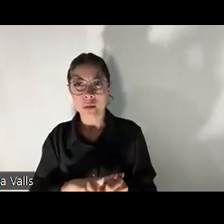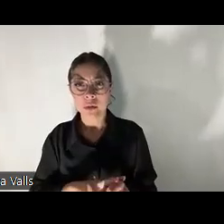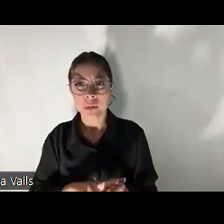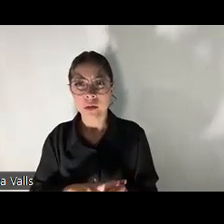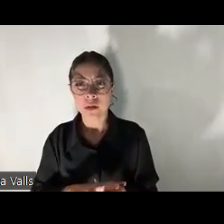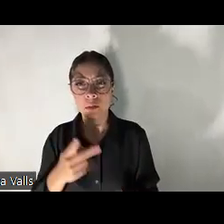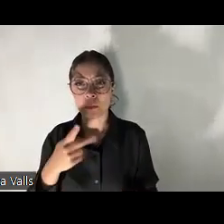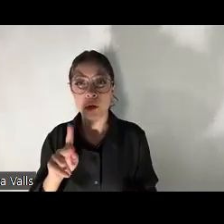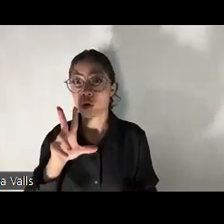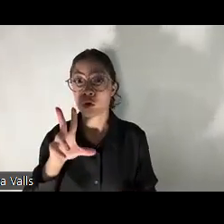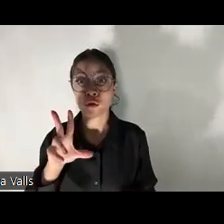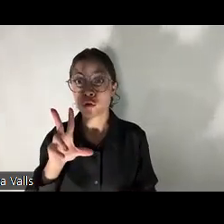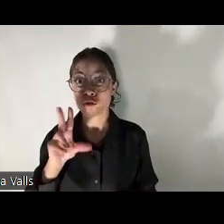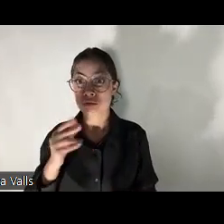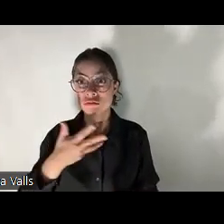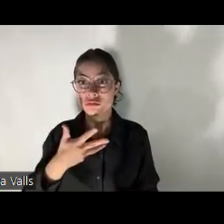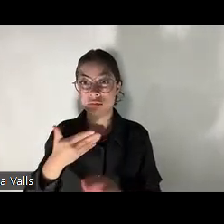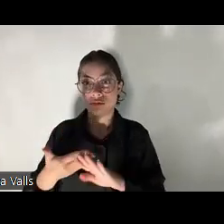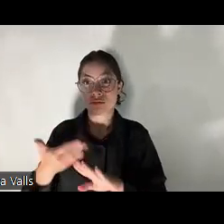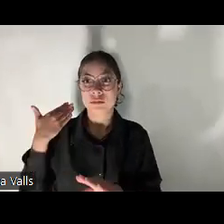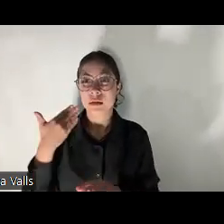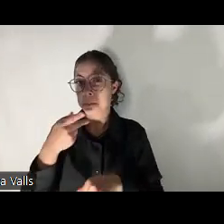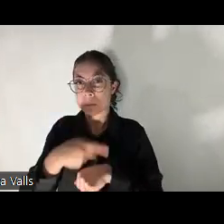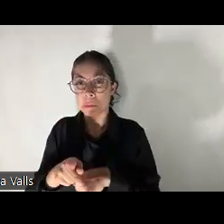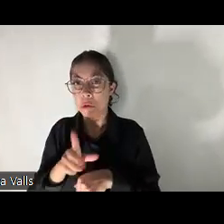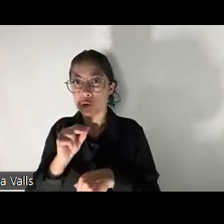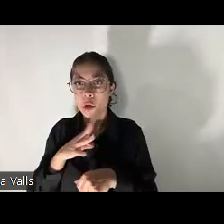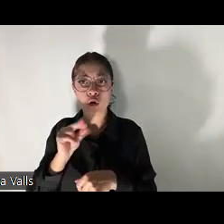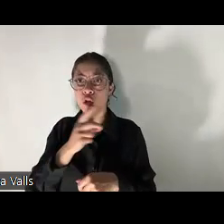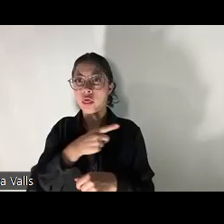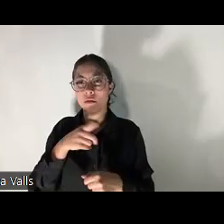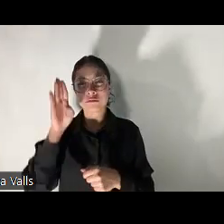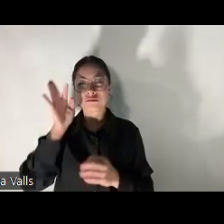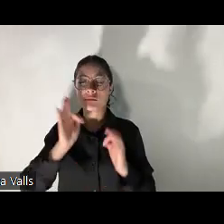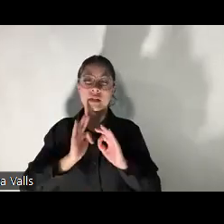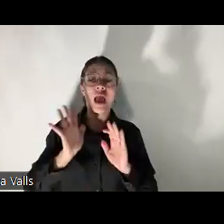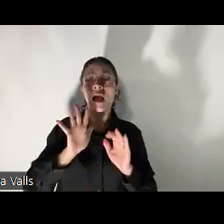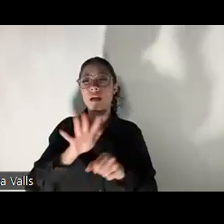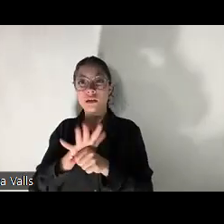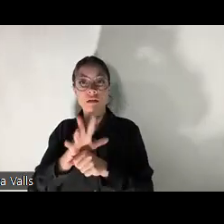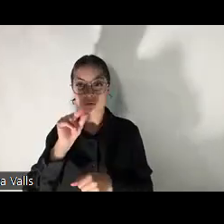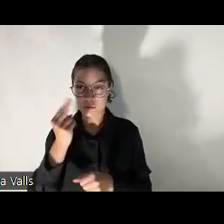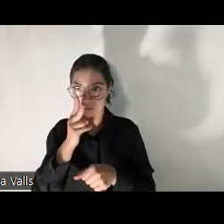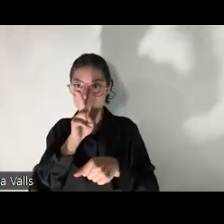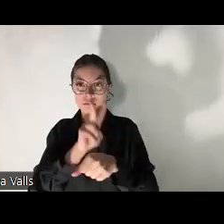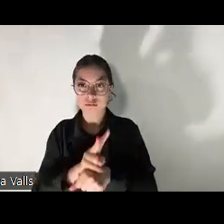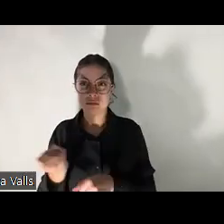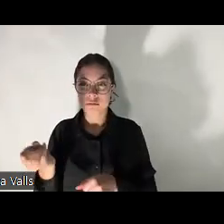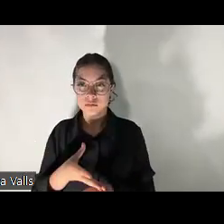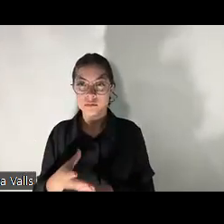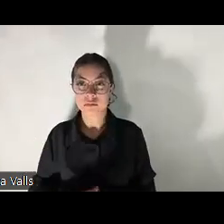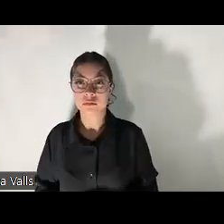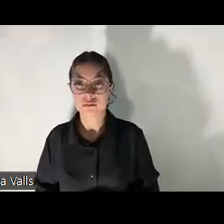no forzosa y que no tiene antecedentes de riesgo, no debemos de quedarnos tranquilos, hay que vigilar. Y que no